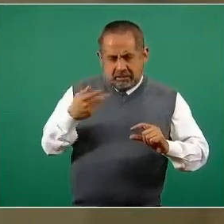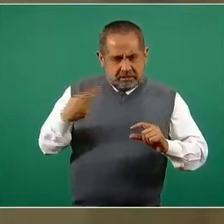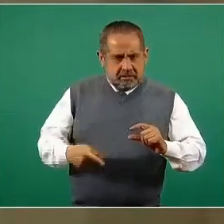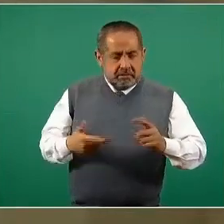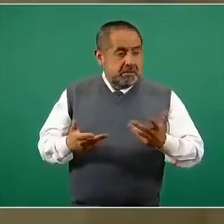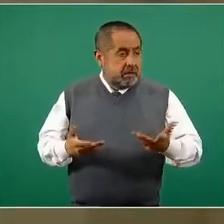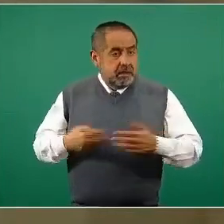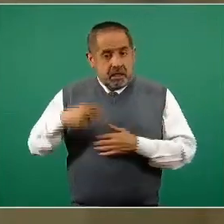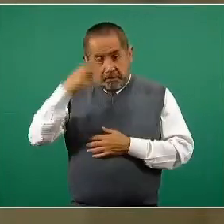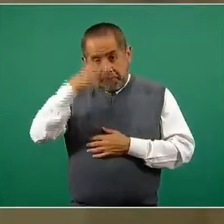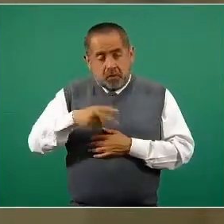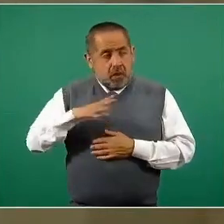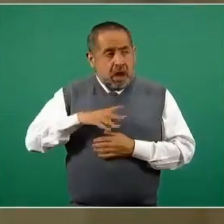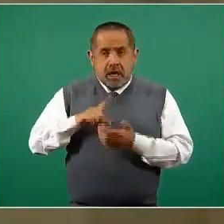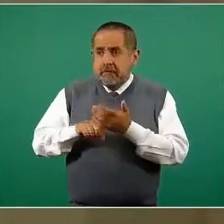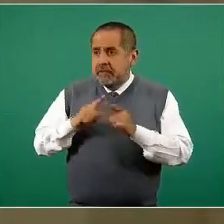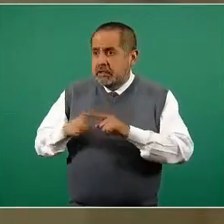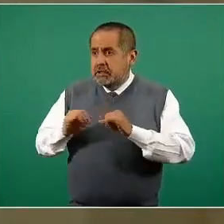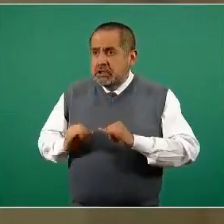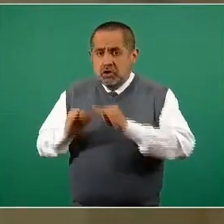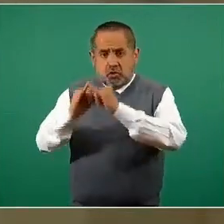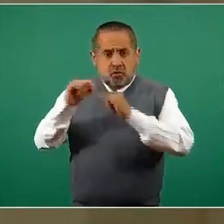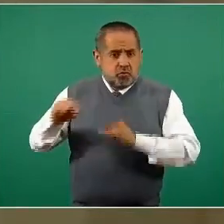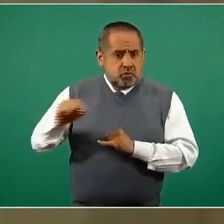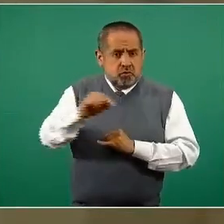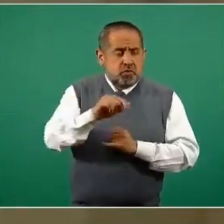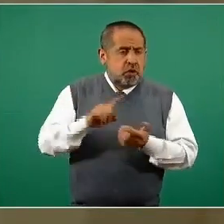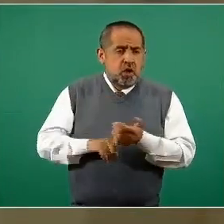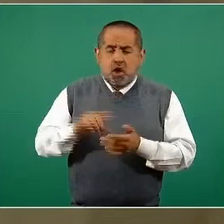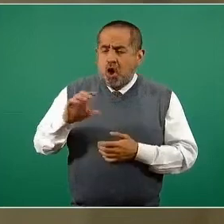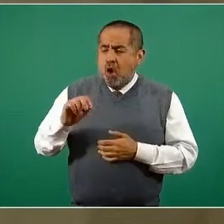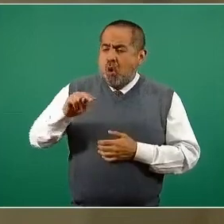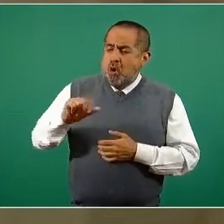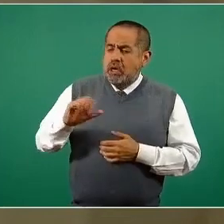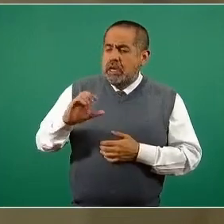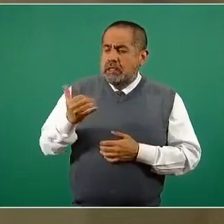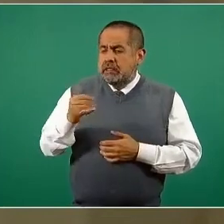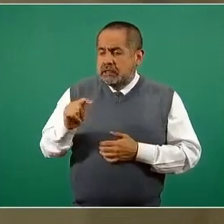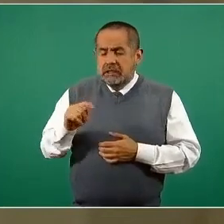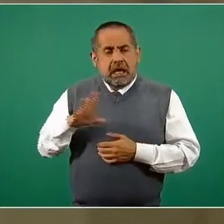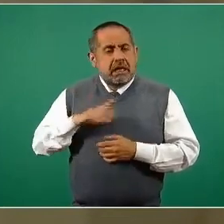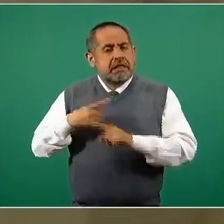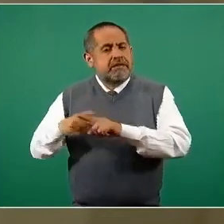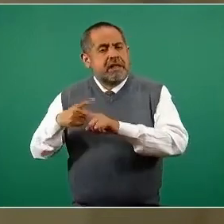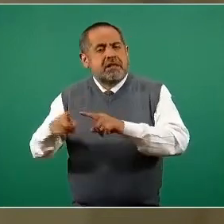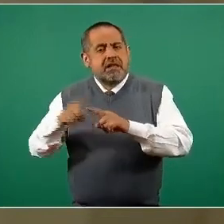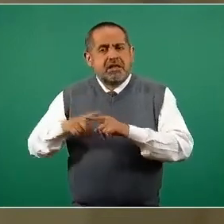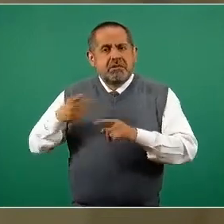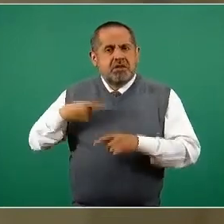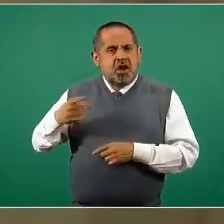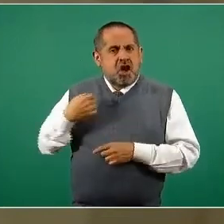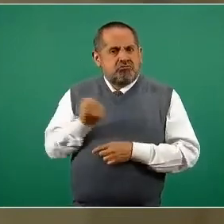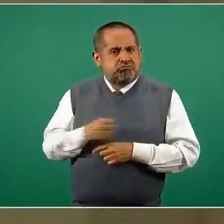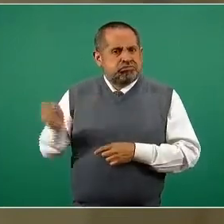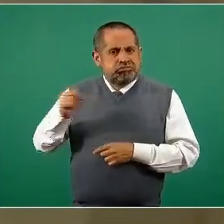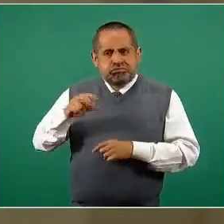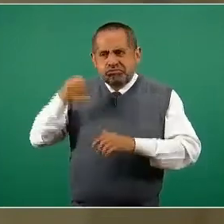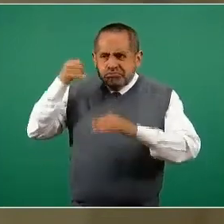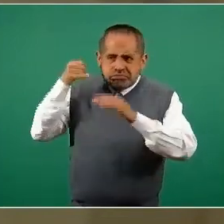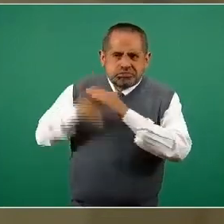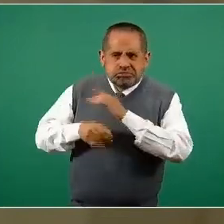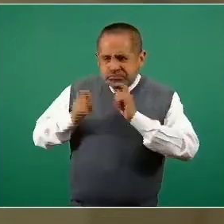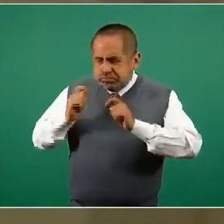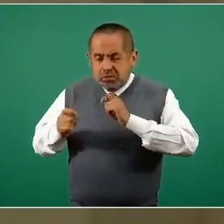en el país tenemos instituciones, tenemos al CONACYT, hay grupos de científicos con mucho talento, como son